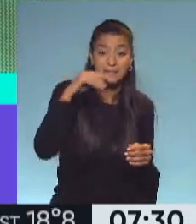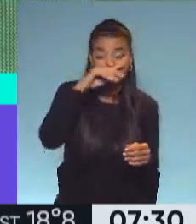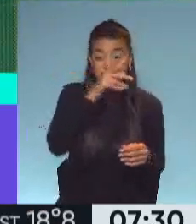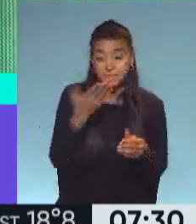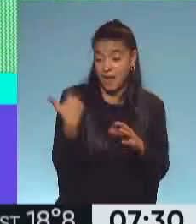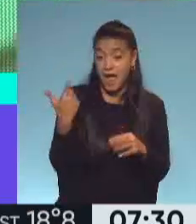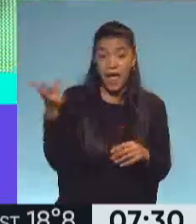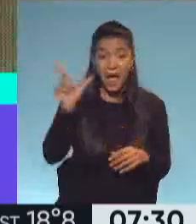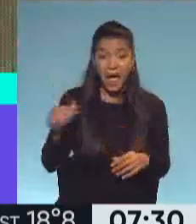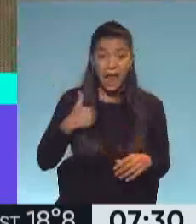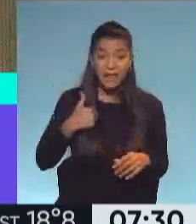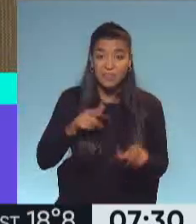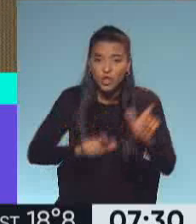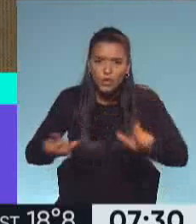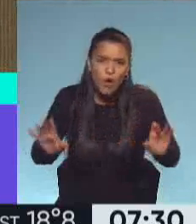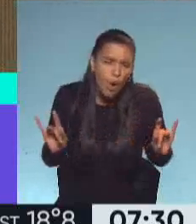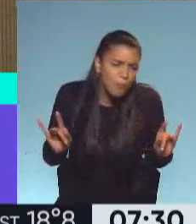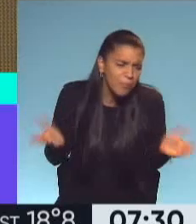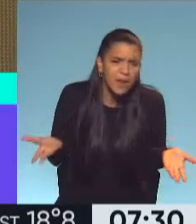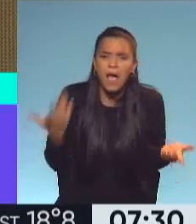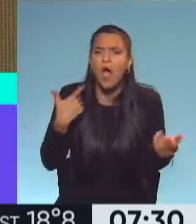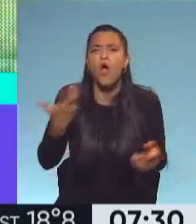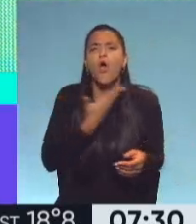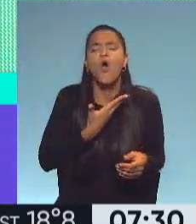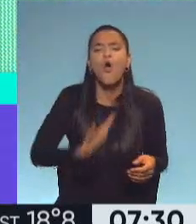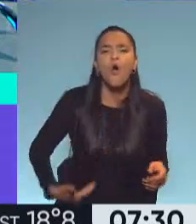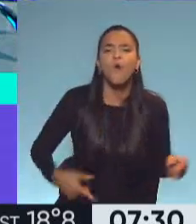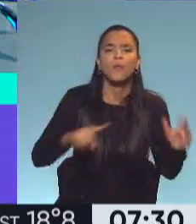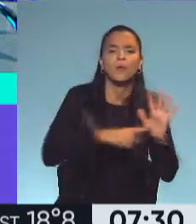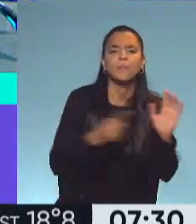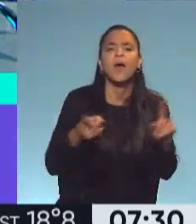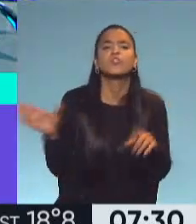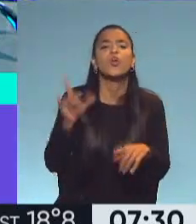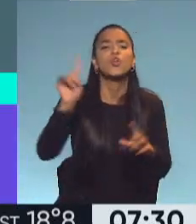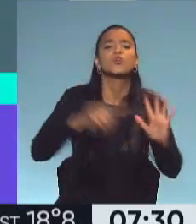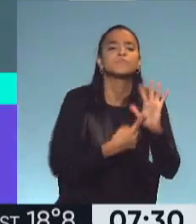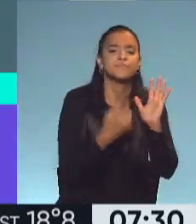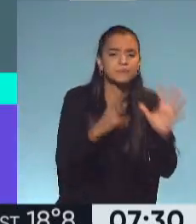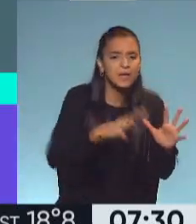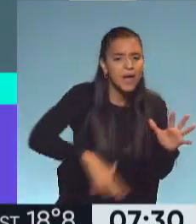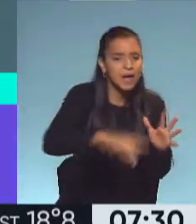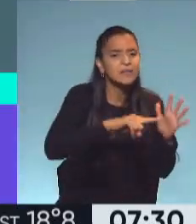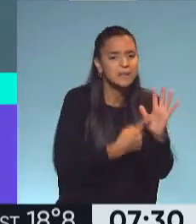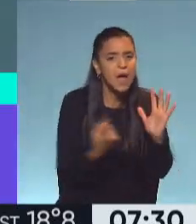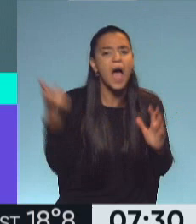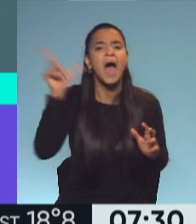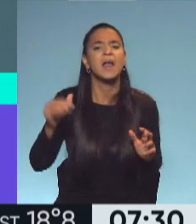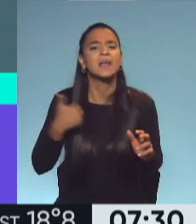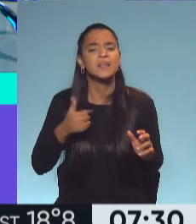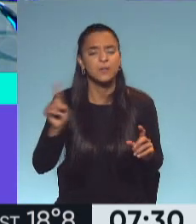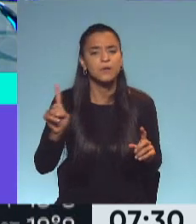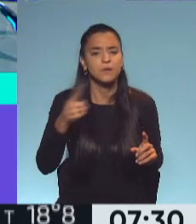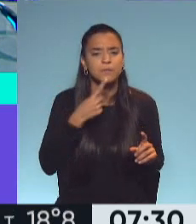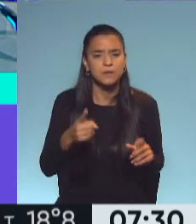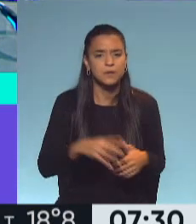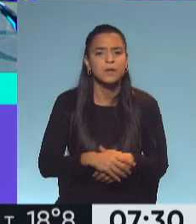los argentinos nos complicaron la vida, gobierno de la ciudad? Estamos hablando del AMBA. Vamos a recordar que estamos hablando del AMBA. No es un dato menor,